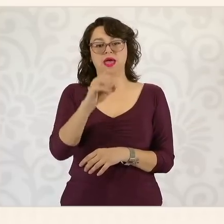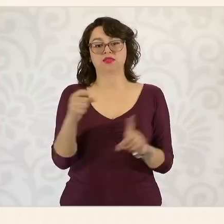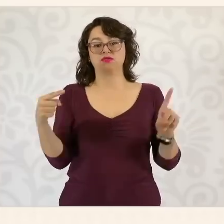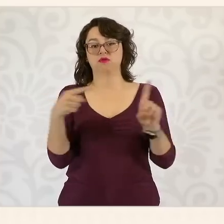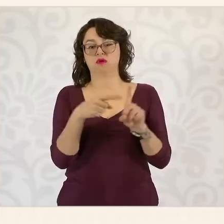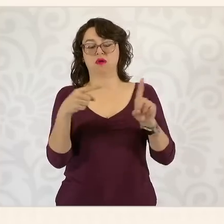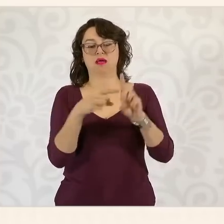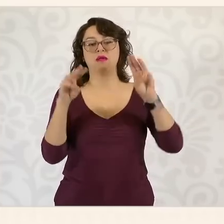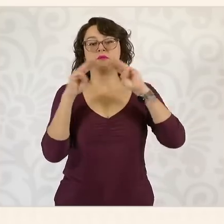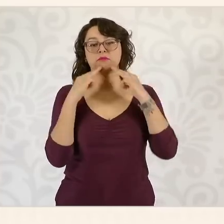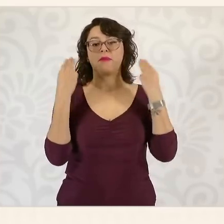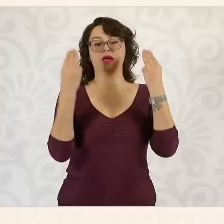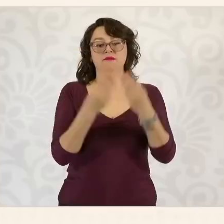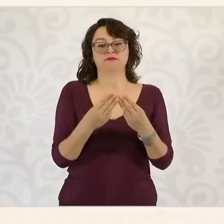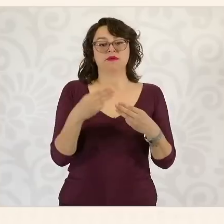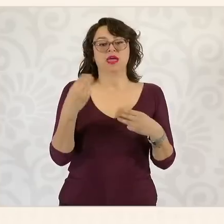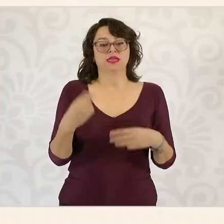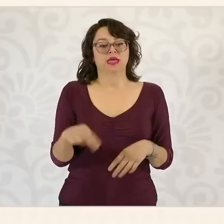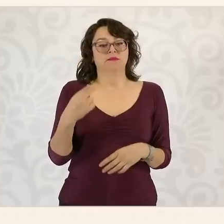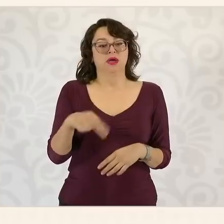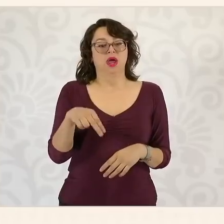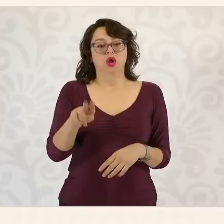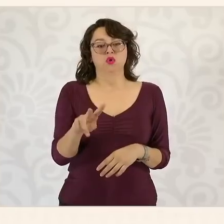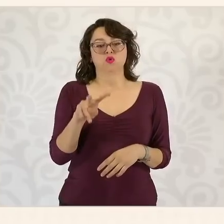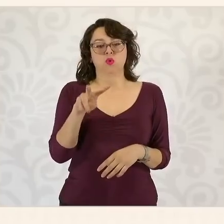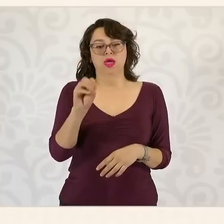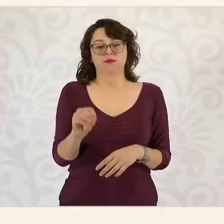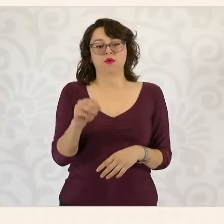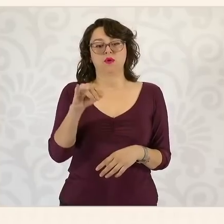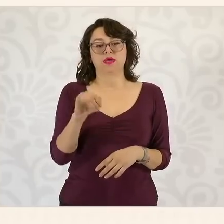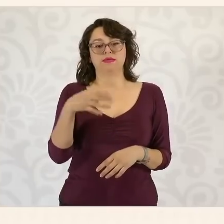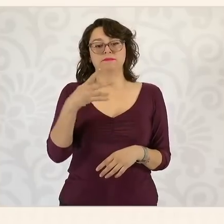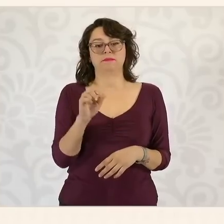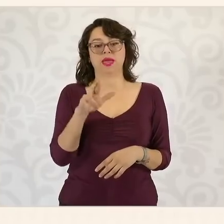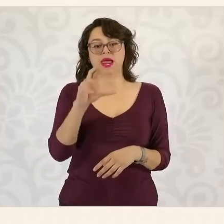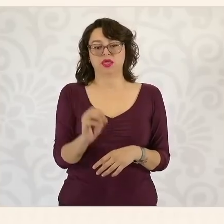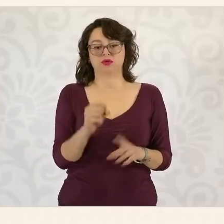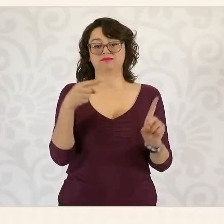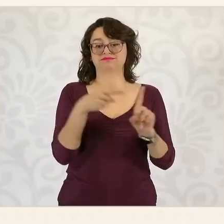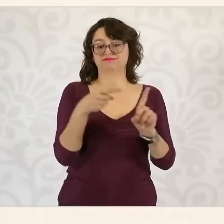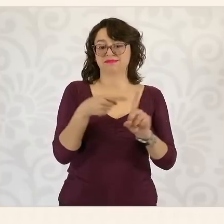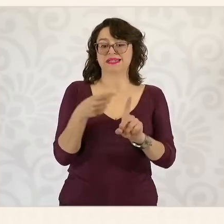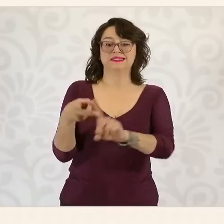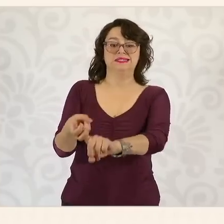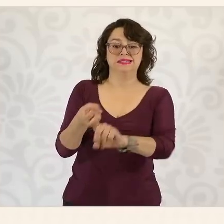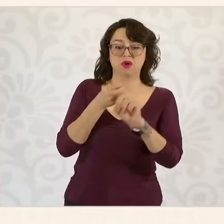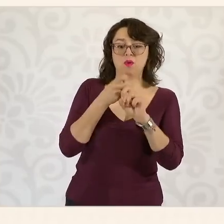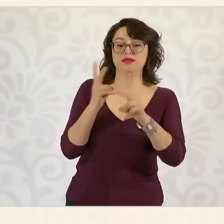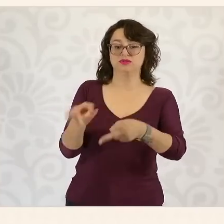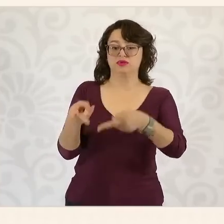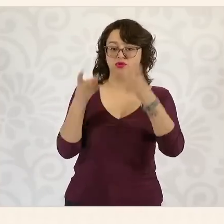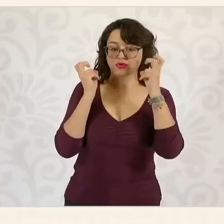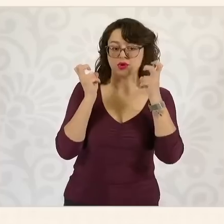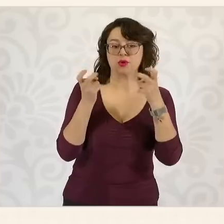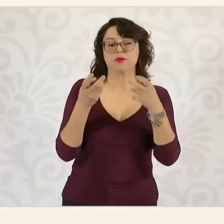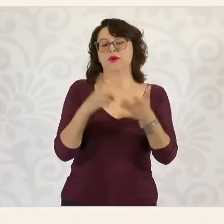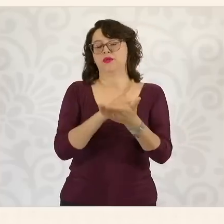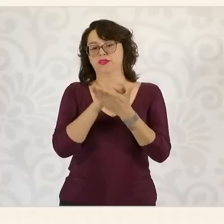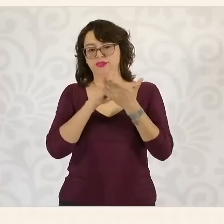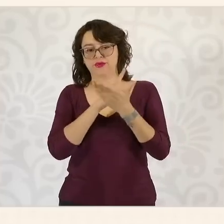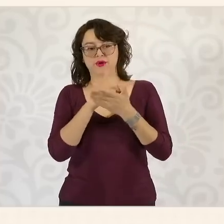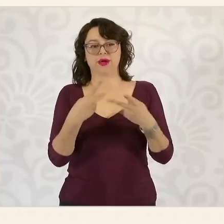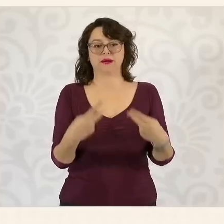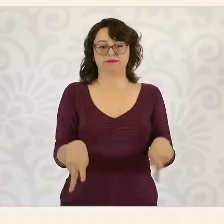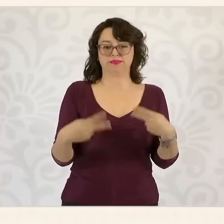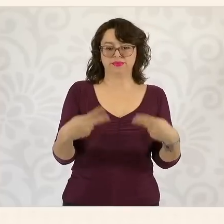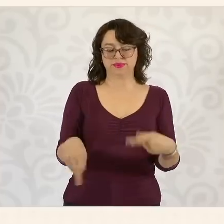plaza del Cártel Nuevo Imperio. Se le relaciona con los delitos de secuestro, robo a transporte de carga, homicidios y venta de drogas,